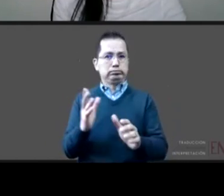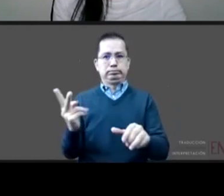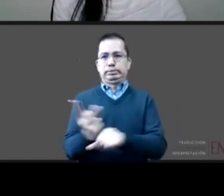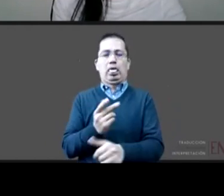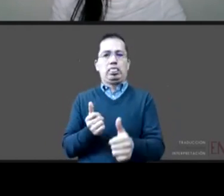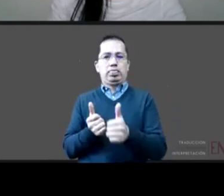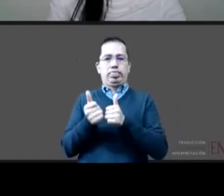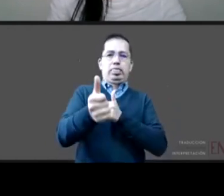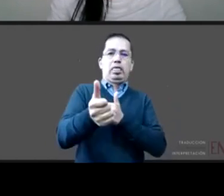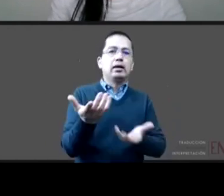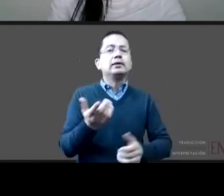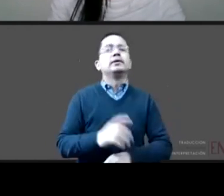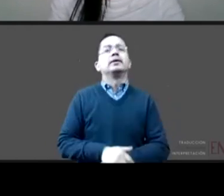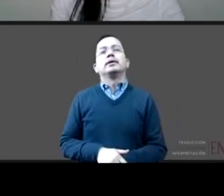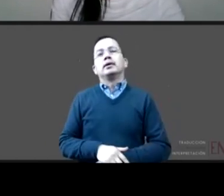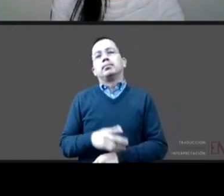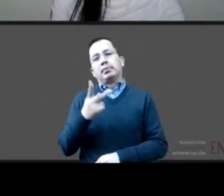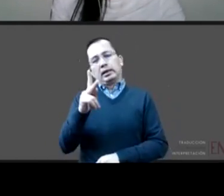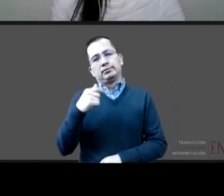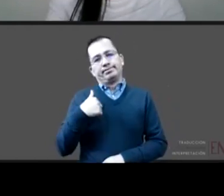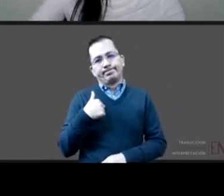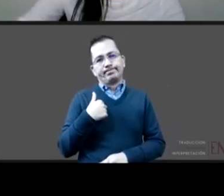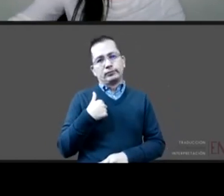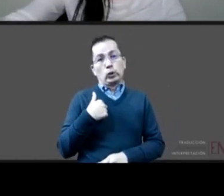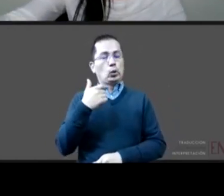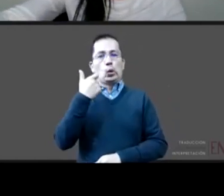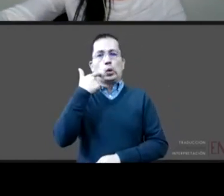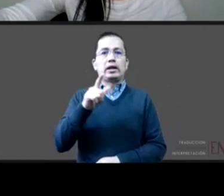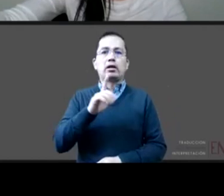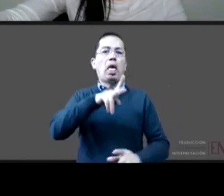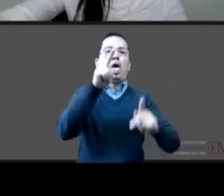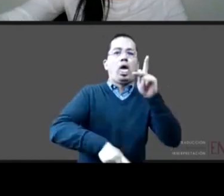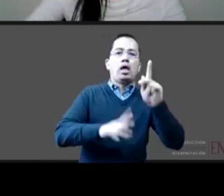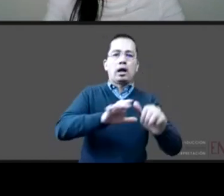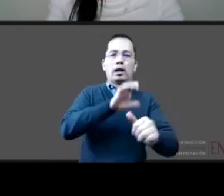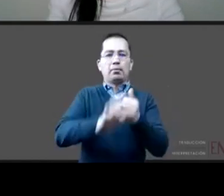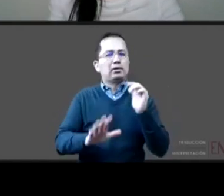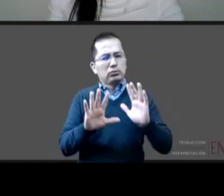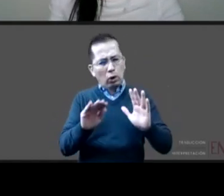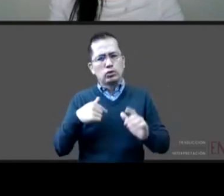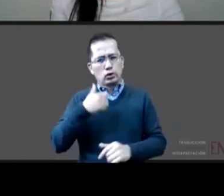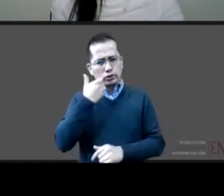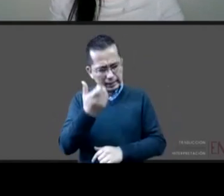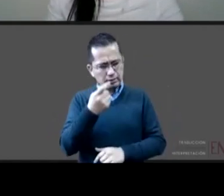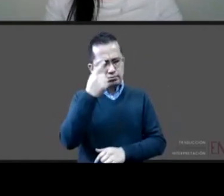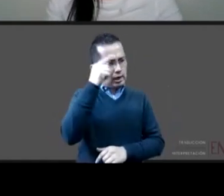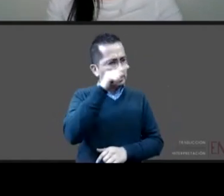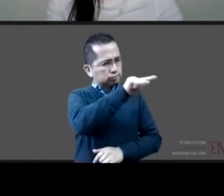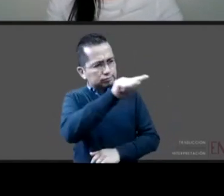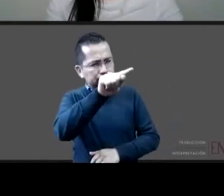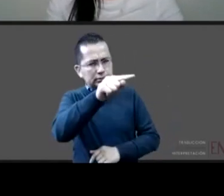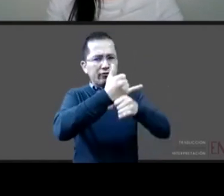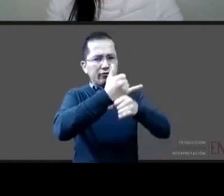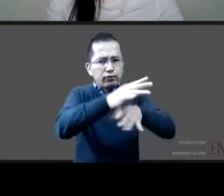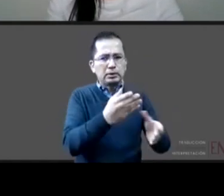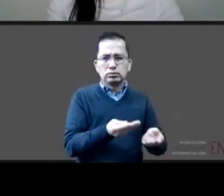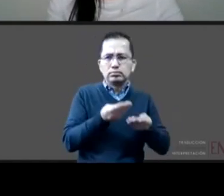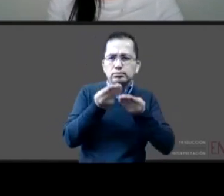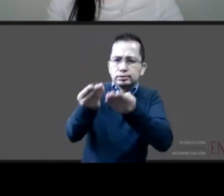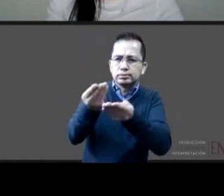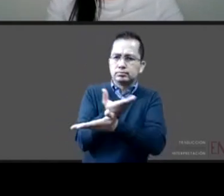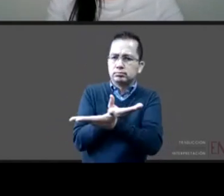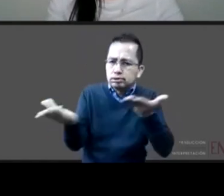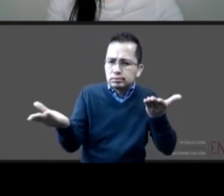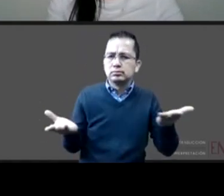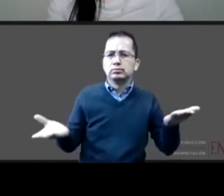nos parecía, o me parecía muy importante no cortarles para escuchar esta información tan valiosa que además nos hace falta seguir conversando. Y